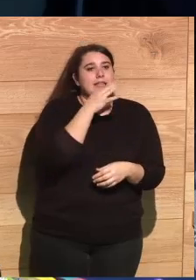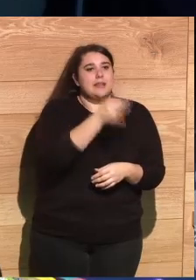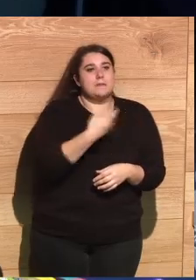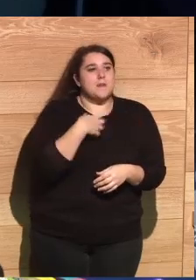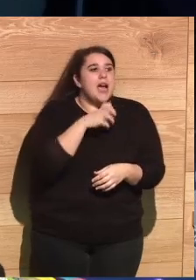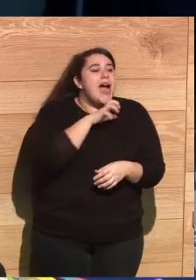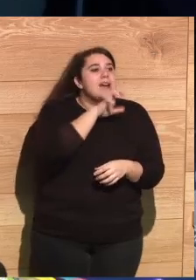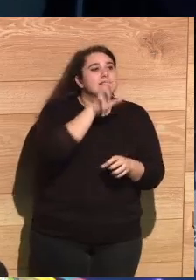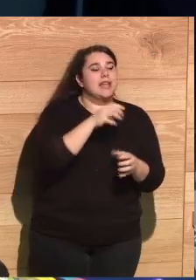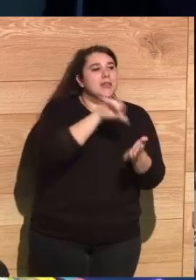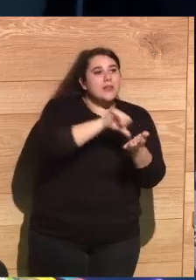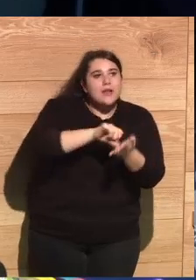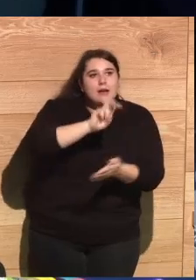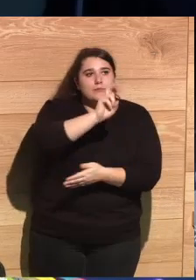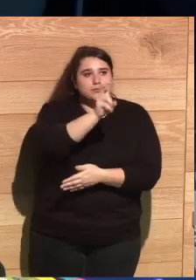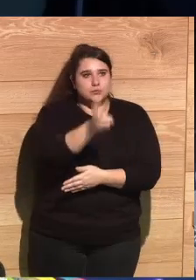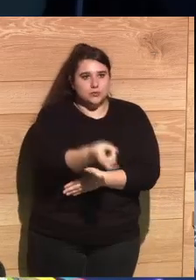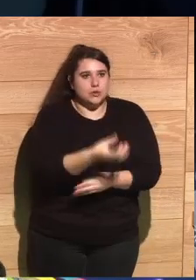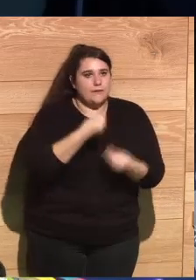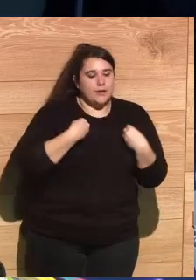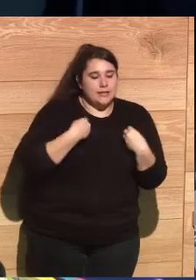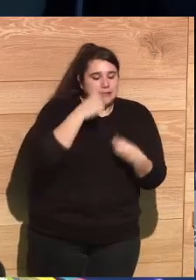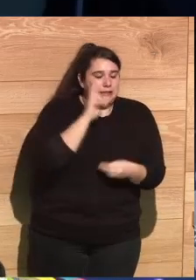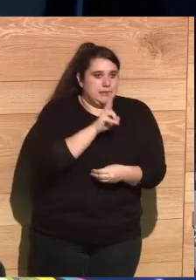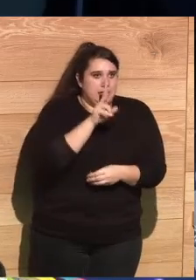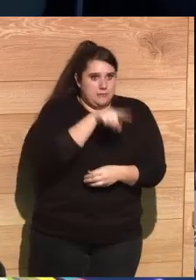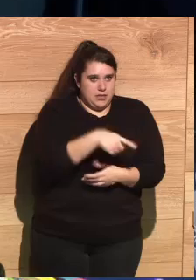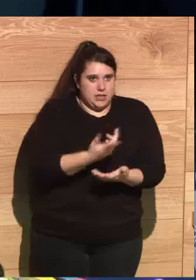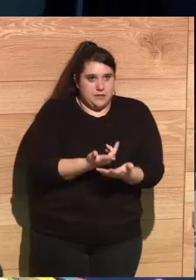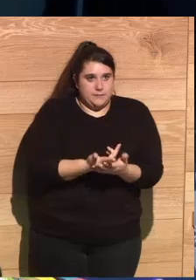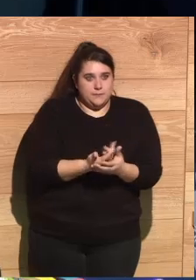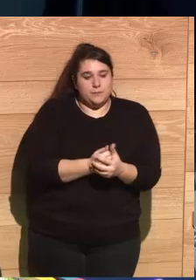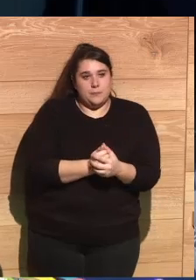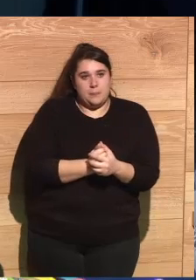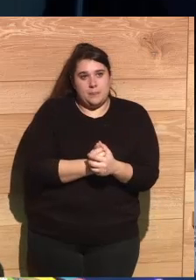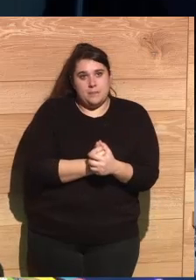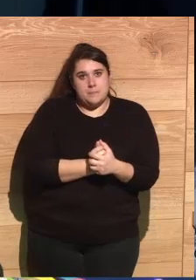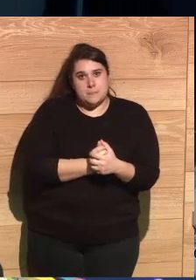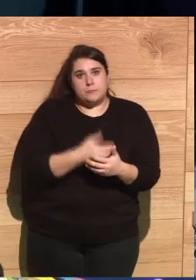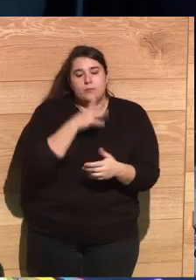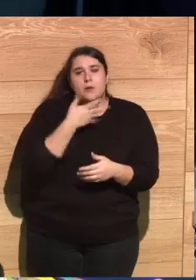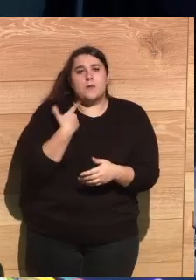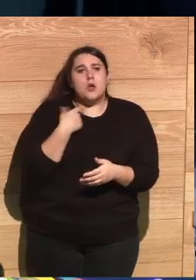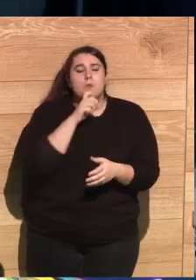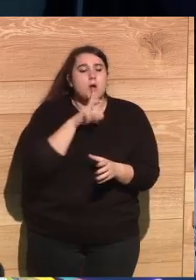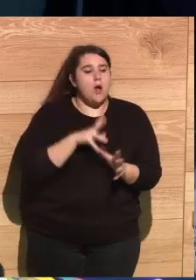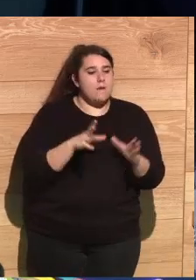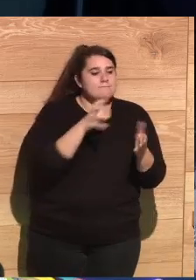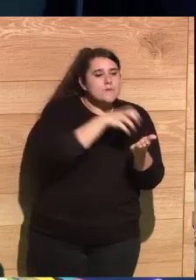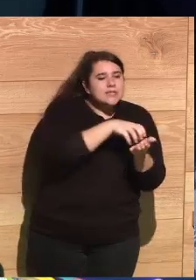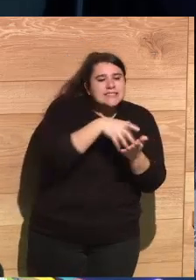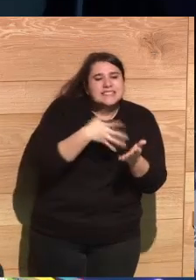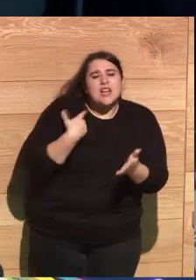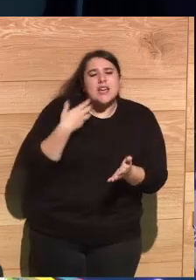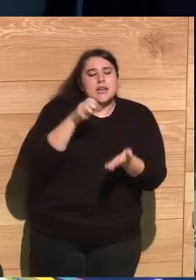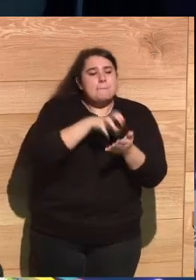Nueva Inglaterra, en Pittsburgh, en Columbus. Y es que hay núcleos de población que no dialogan